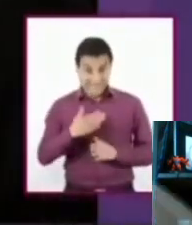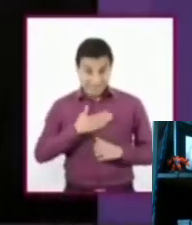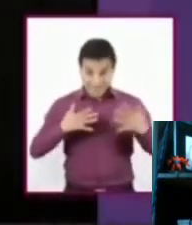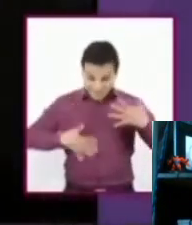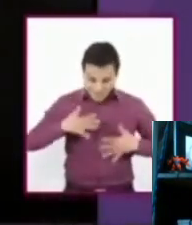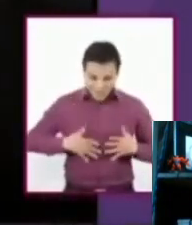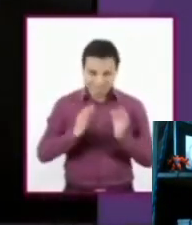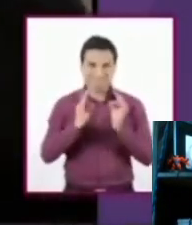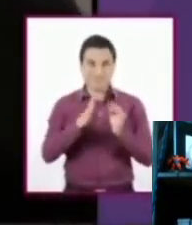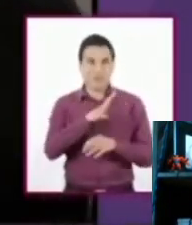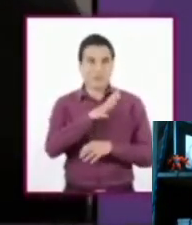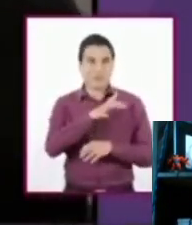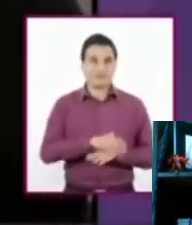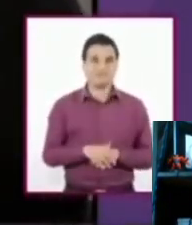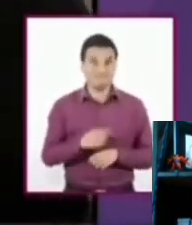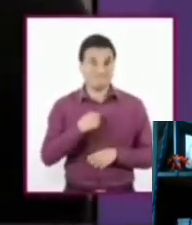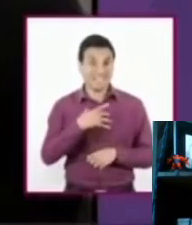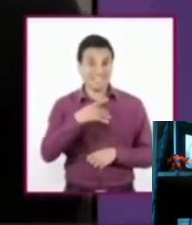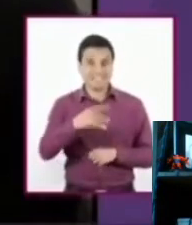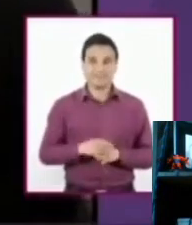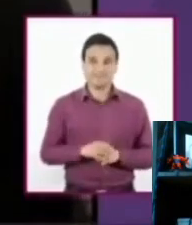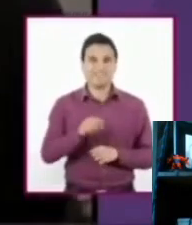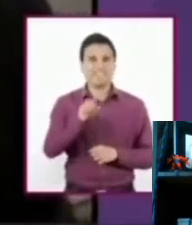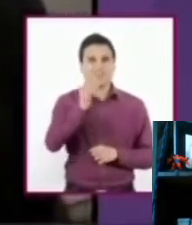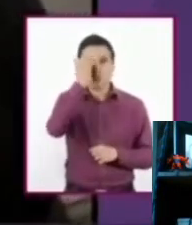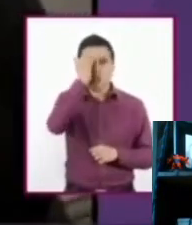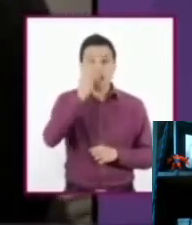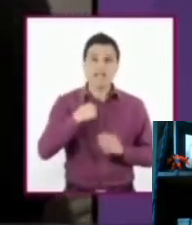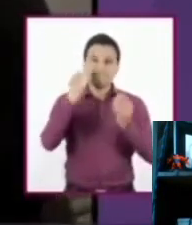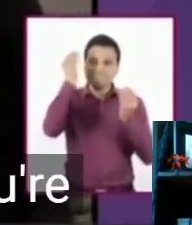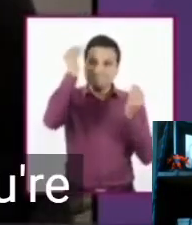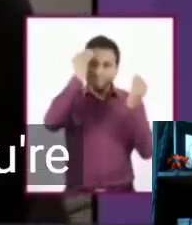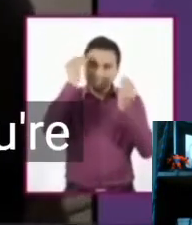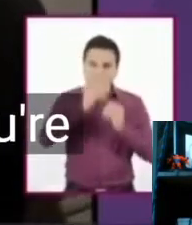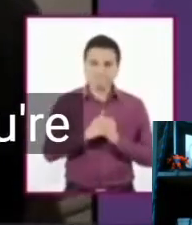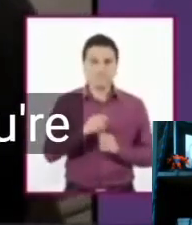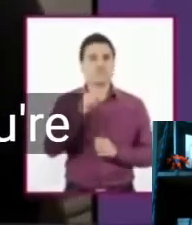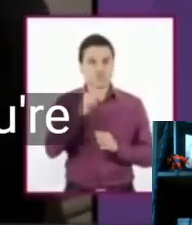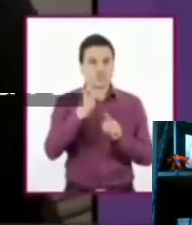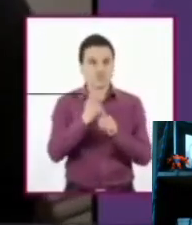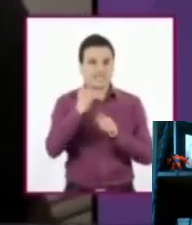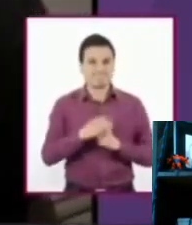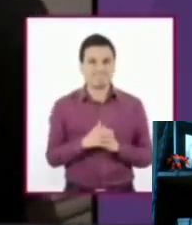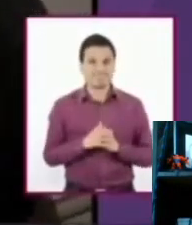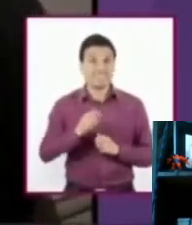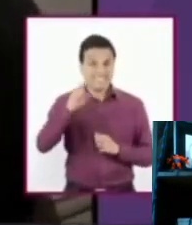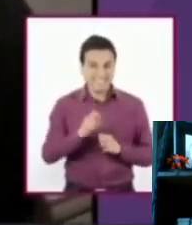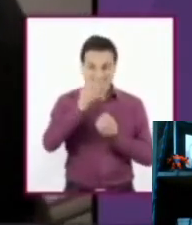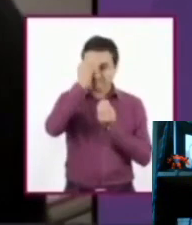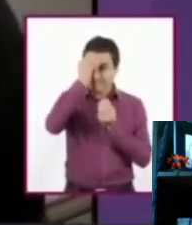close cloud y yo no pensé que joe wright wind y the